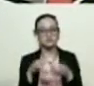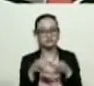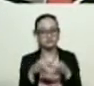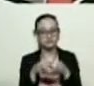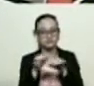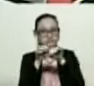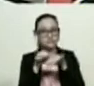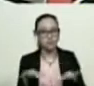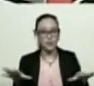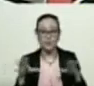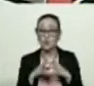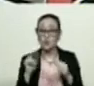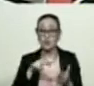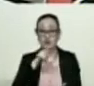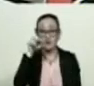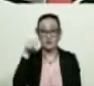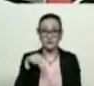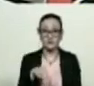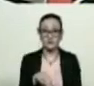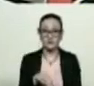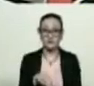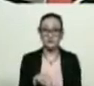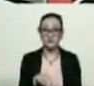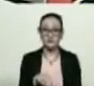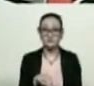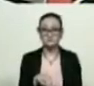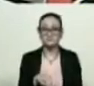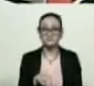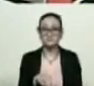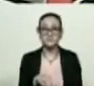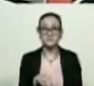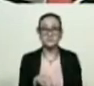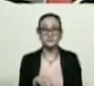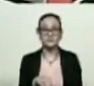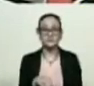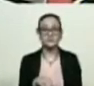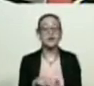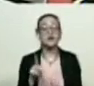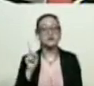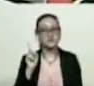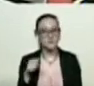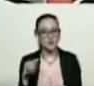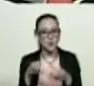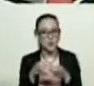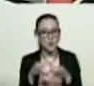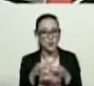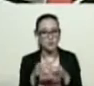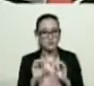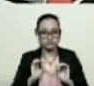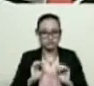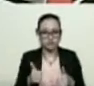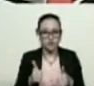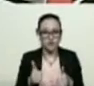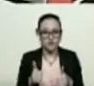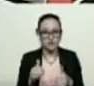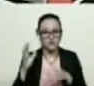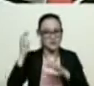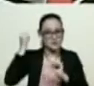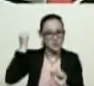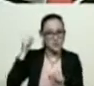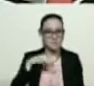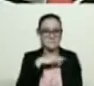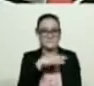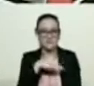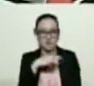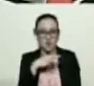lo largo y ancho del territorio nacional así como se han habilitado las sedes diplomáticas las misiones